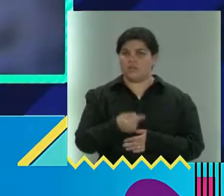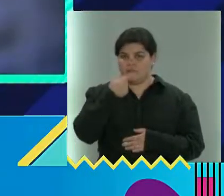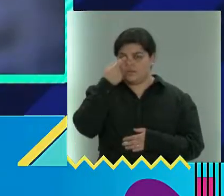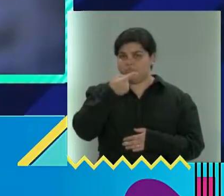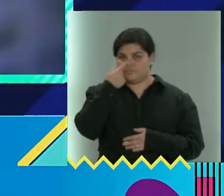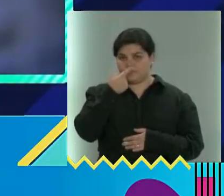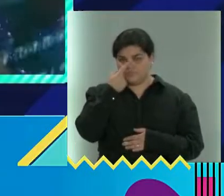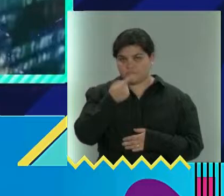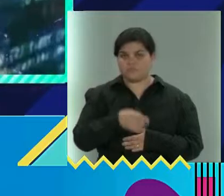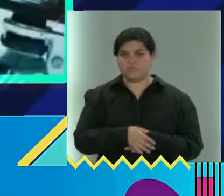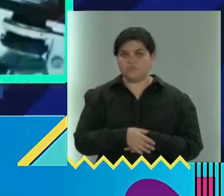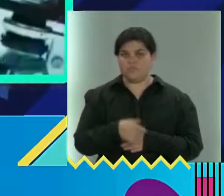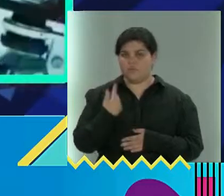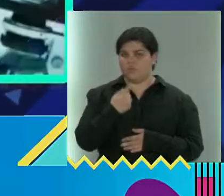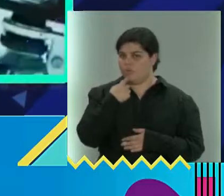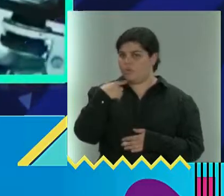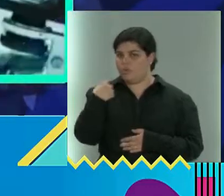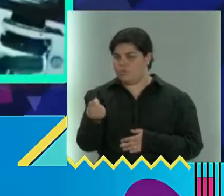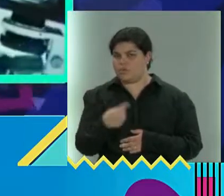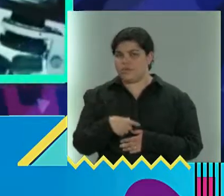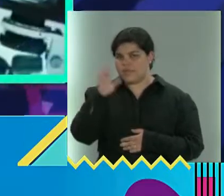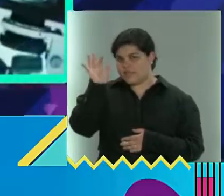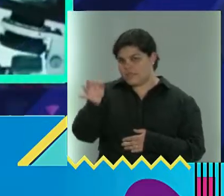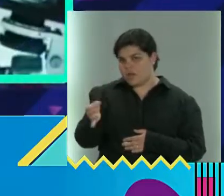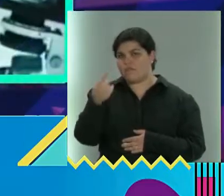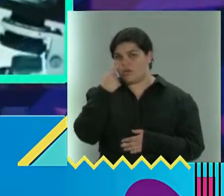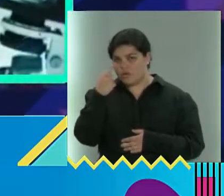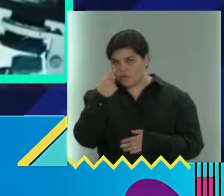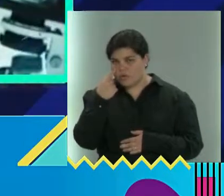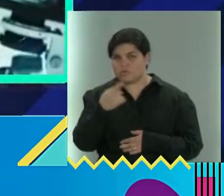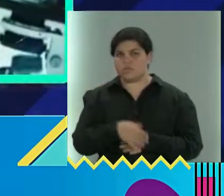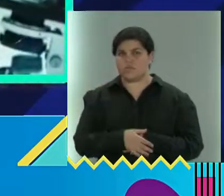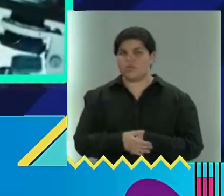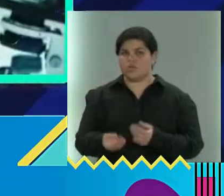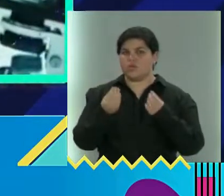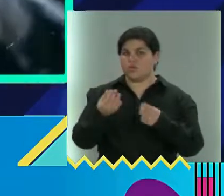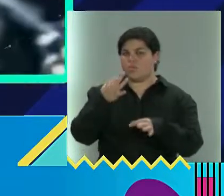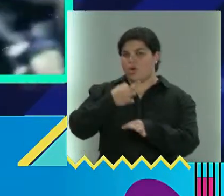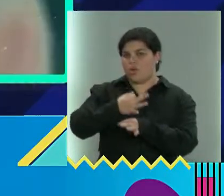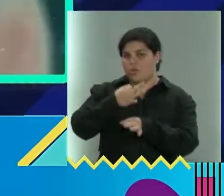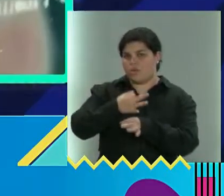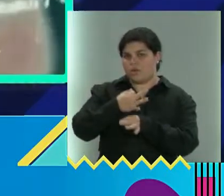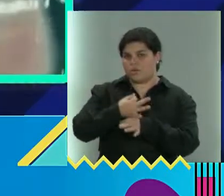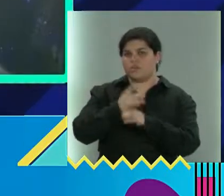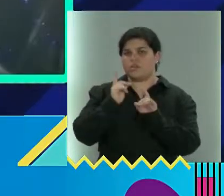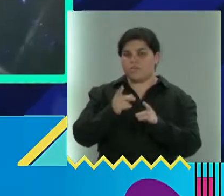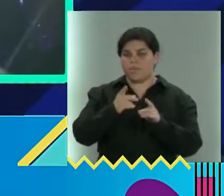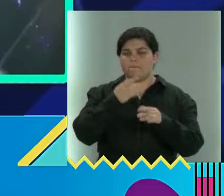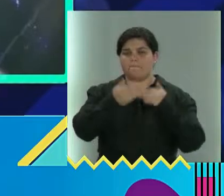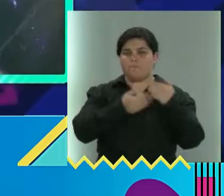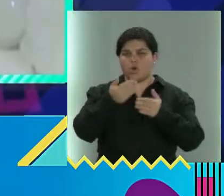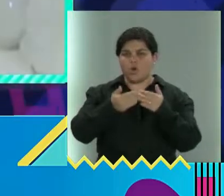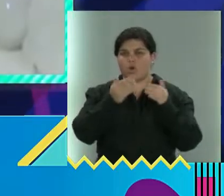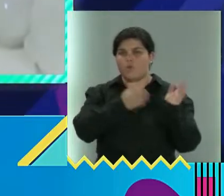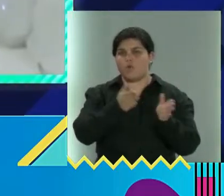le pudimos consultar si tenía ideas, si conocía más o menos sobre la educación y sobre por ahí los procesos que se están llevando a